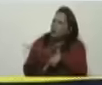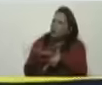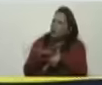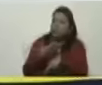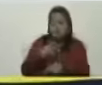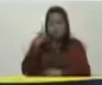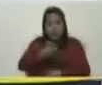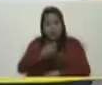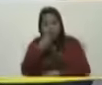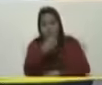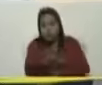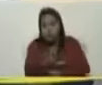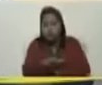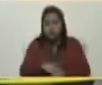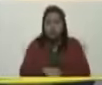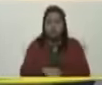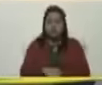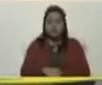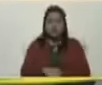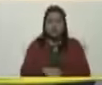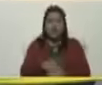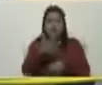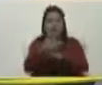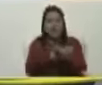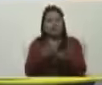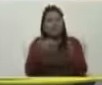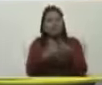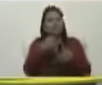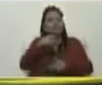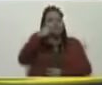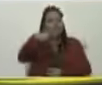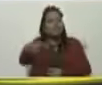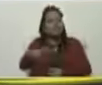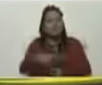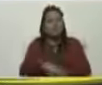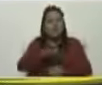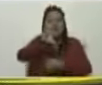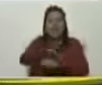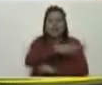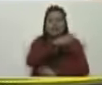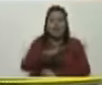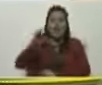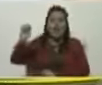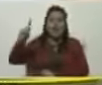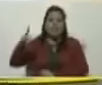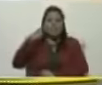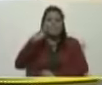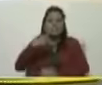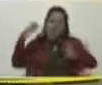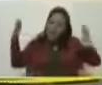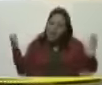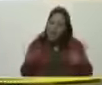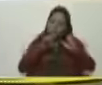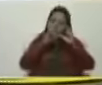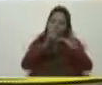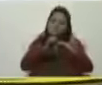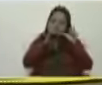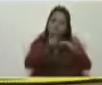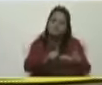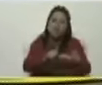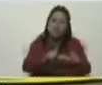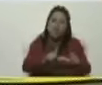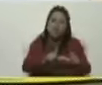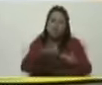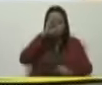decir, presidente, en mi ex organización política, el himno de Acción Democrática dice, adelante a luchar milicianos a la voz de la